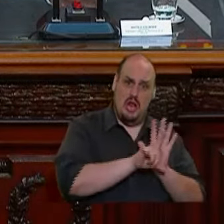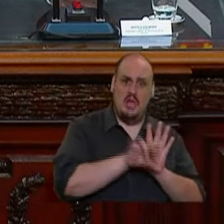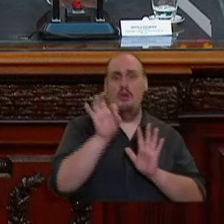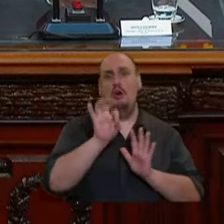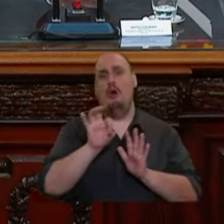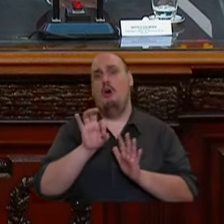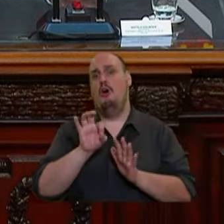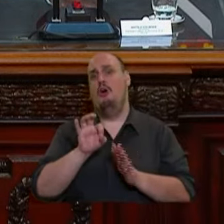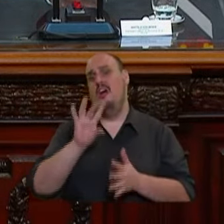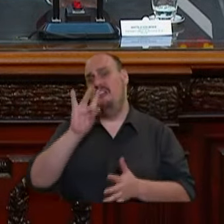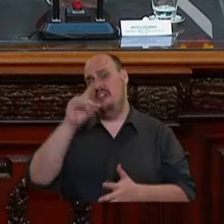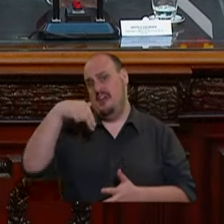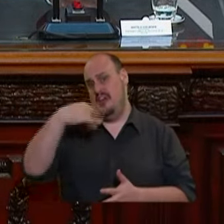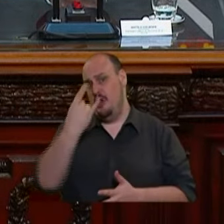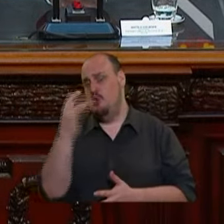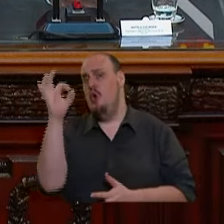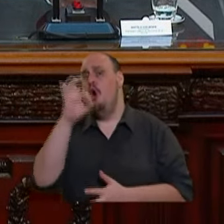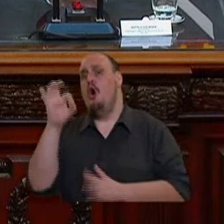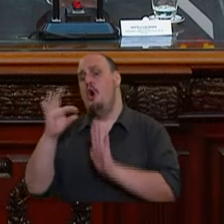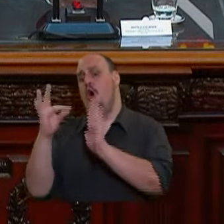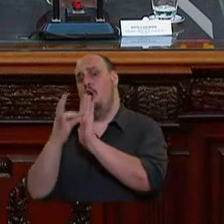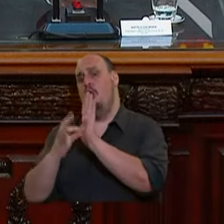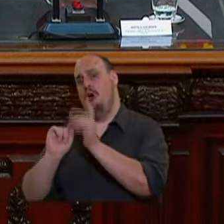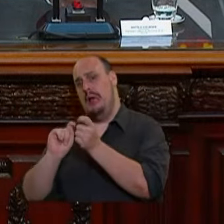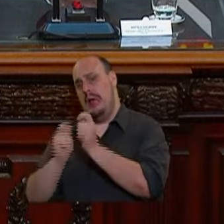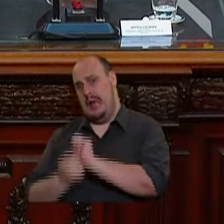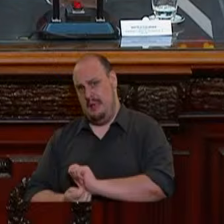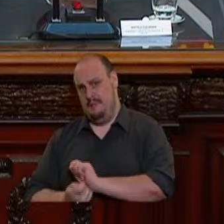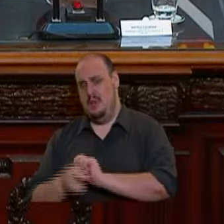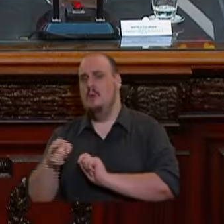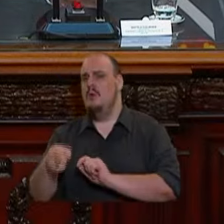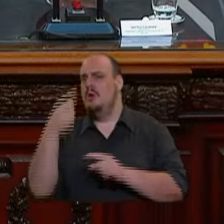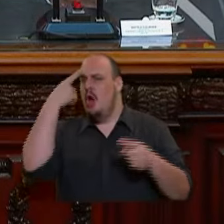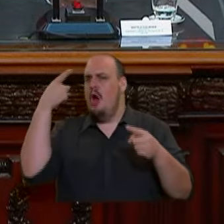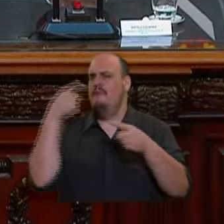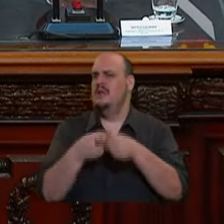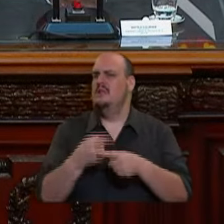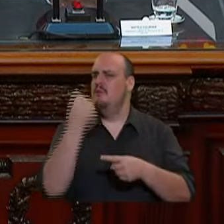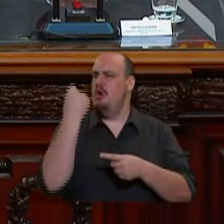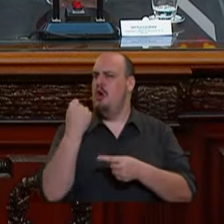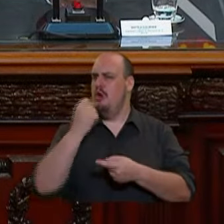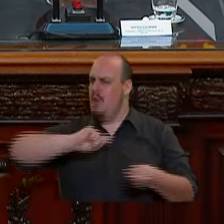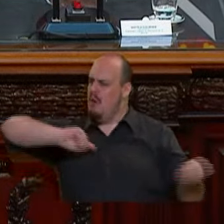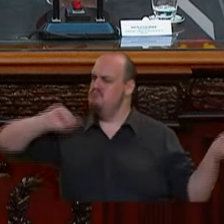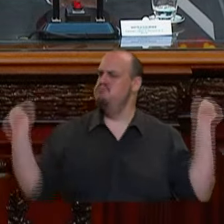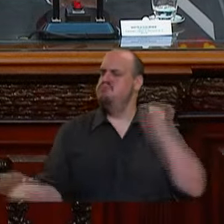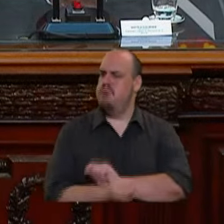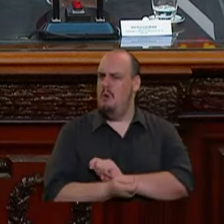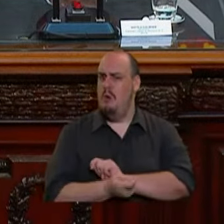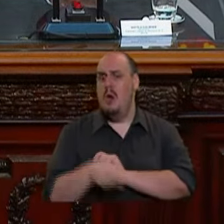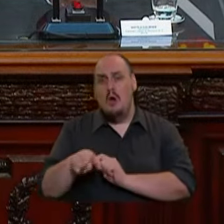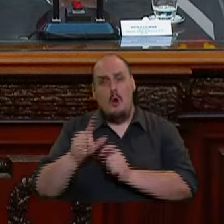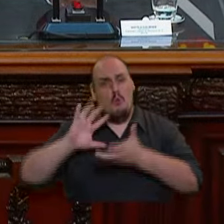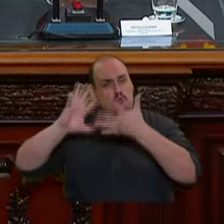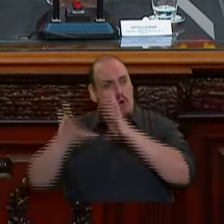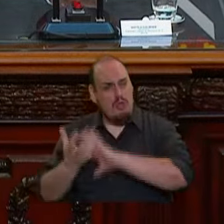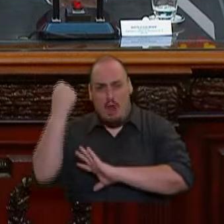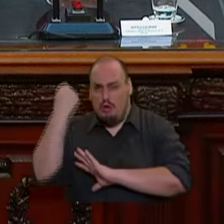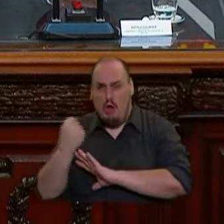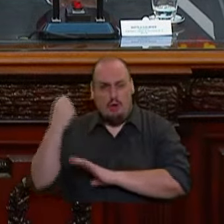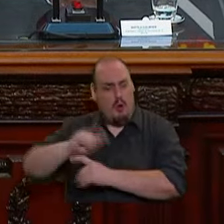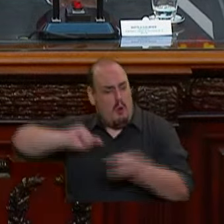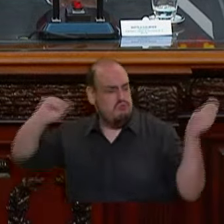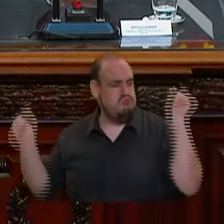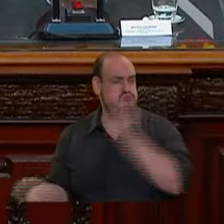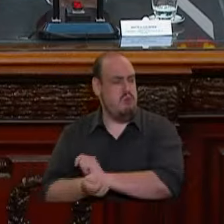modificando regulaciones, en el proceso de regulación económica más ambicioso de nuestra historia. Porque si no cambiamos este modelo económico de raíz,